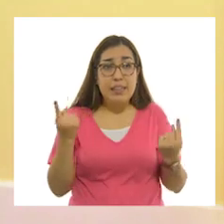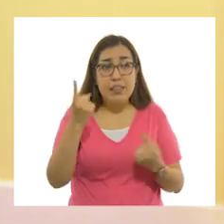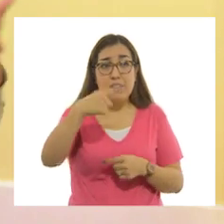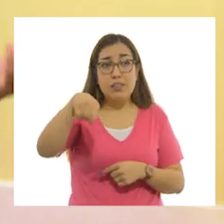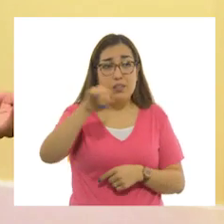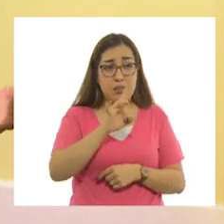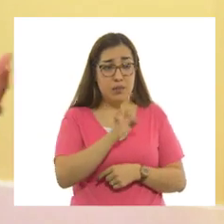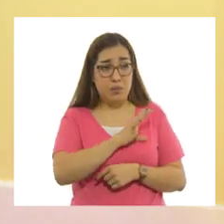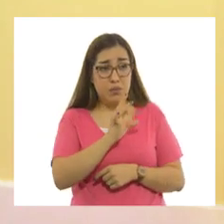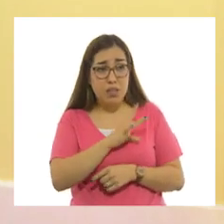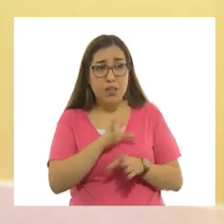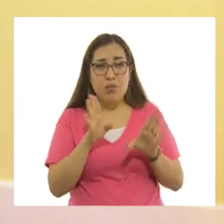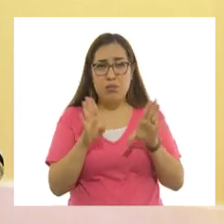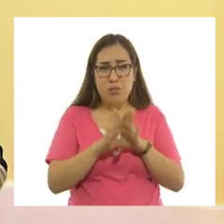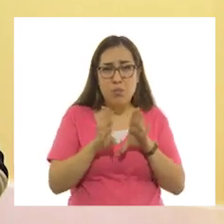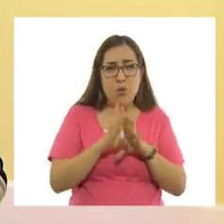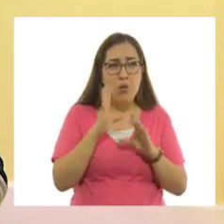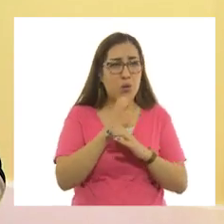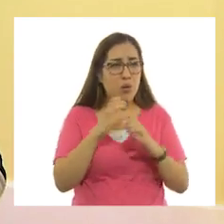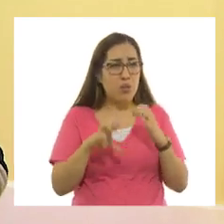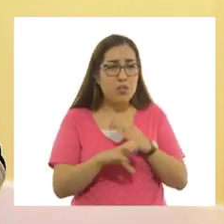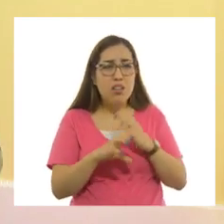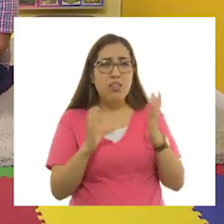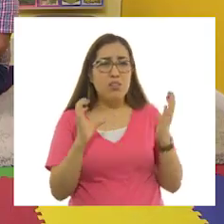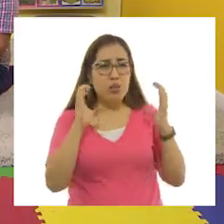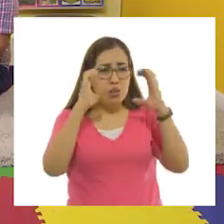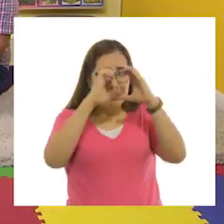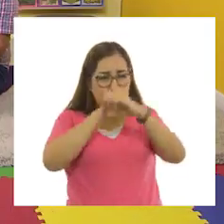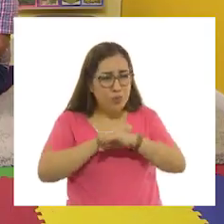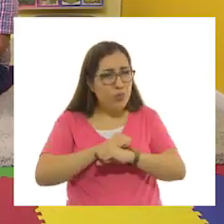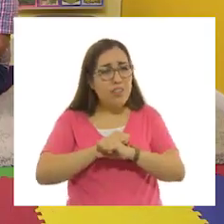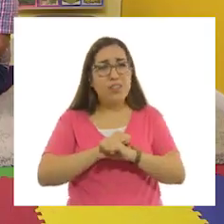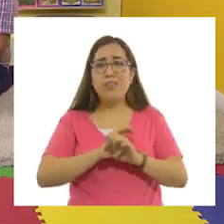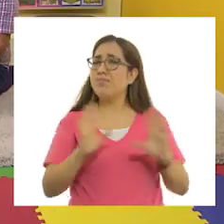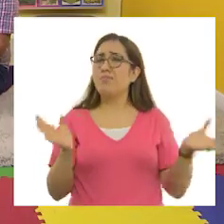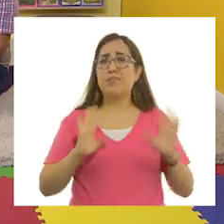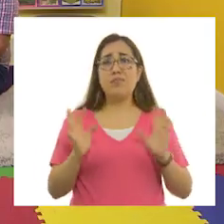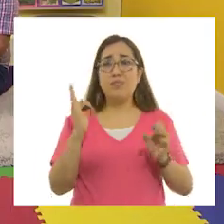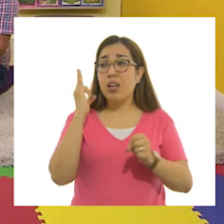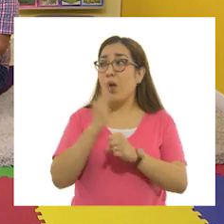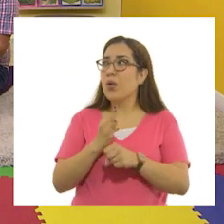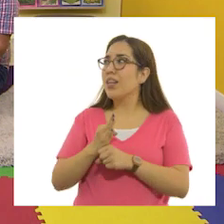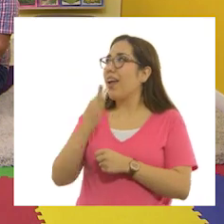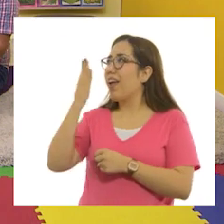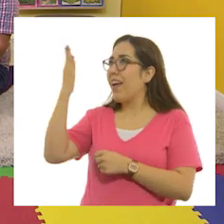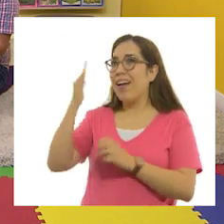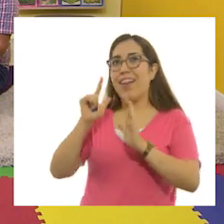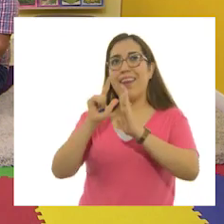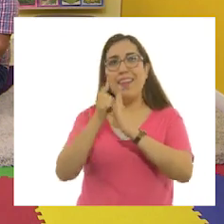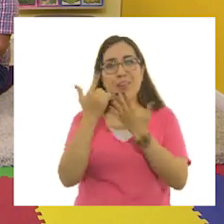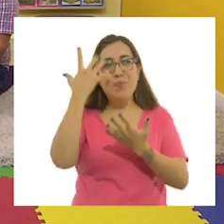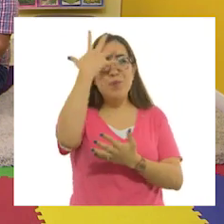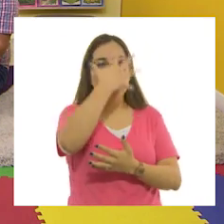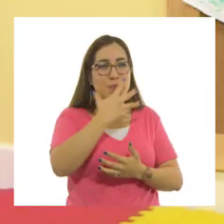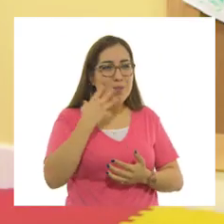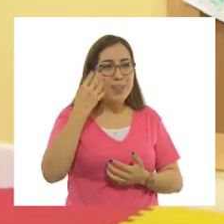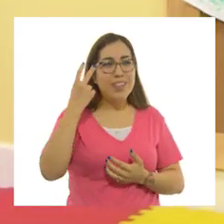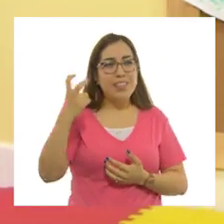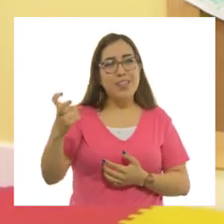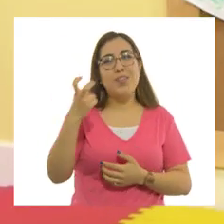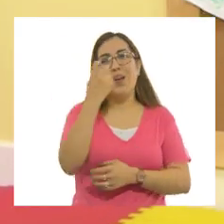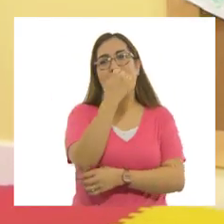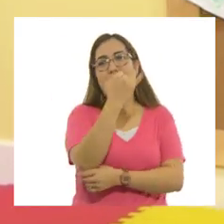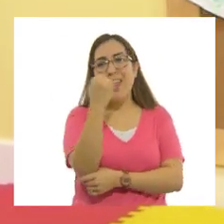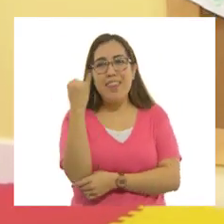lagartos oscuridad y jaguares mira aquí tenemos libros muy bonitos como este el jardín mágico